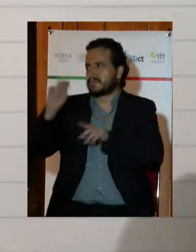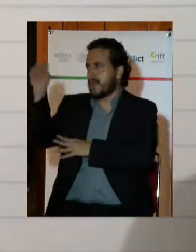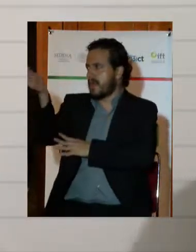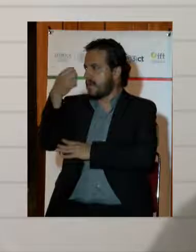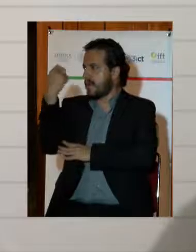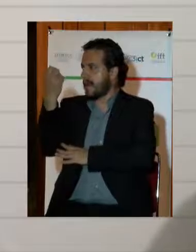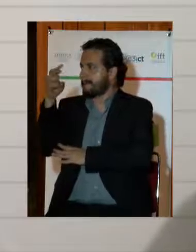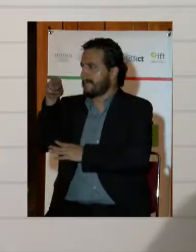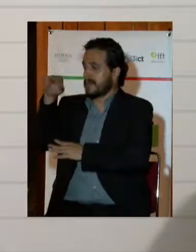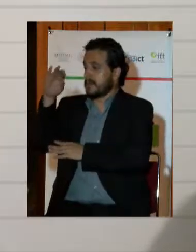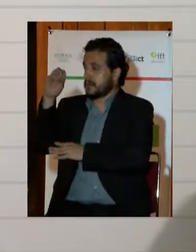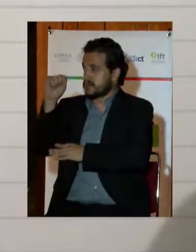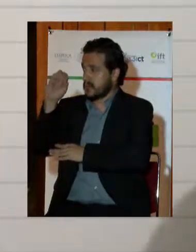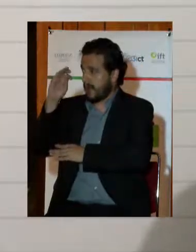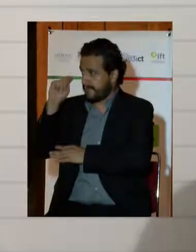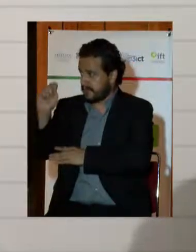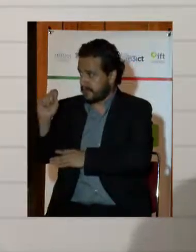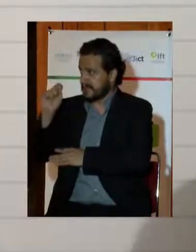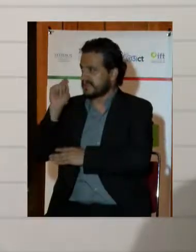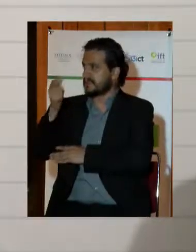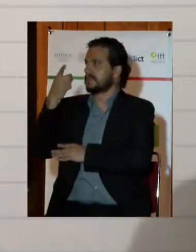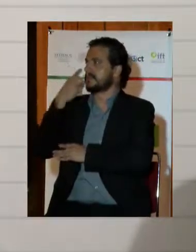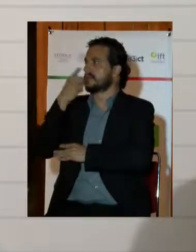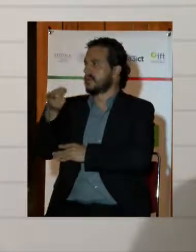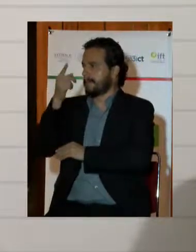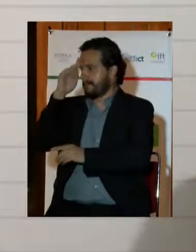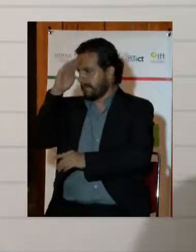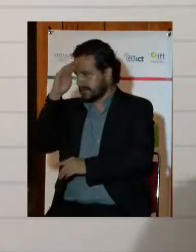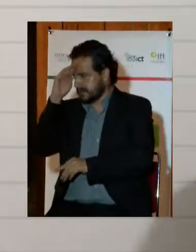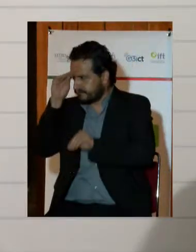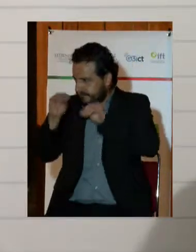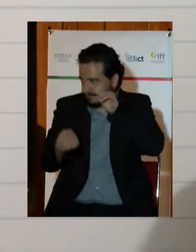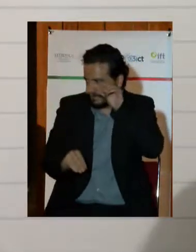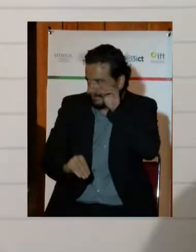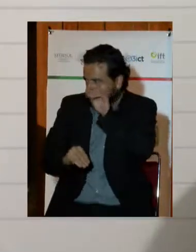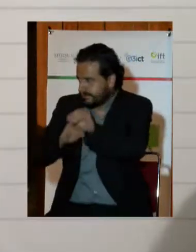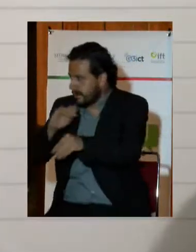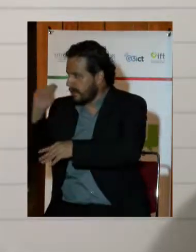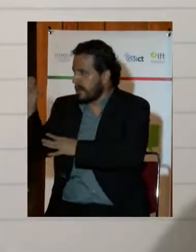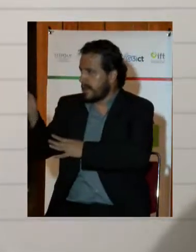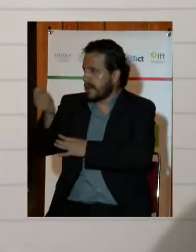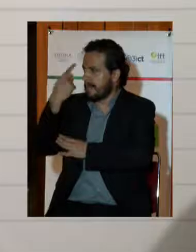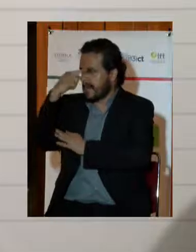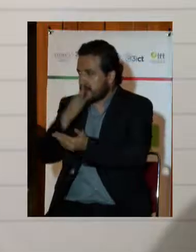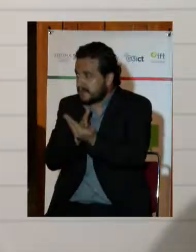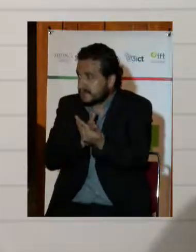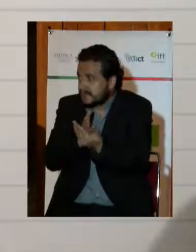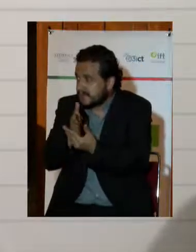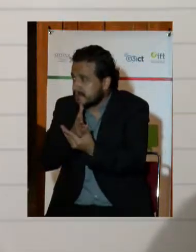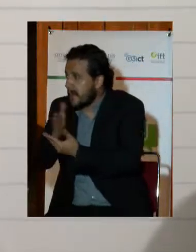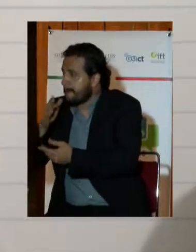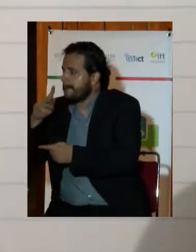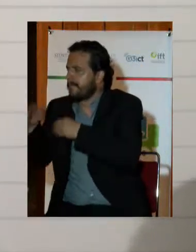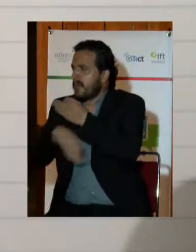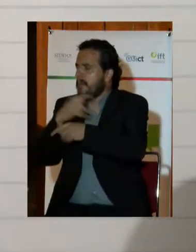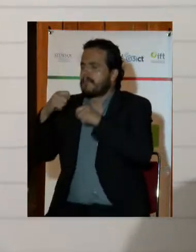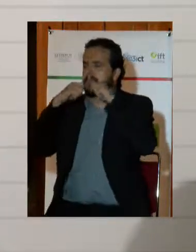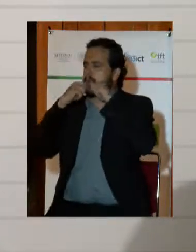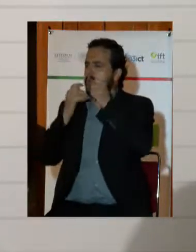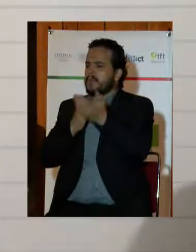uno de los líderes de la industria en innovar en tecnologías accesibles para todo tipo de discapacidad.